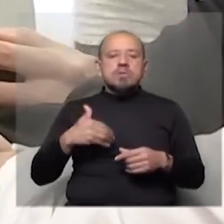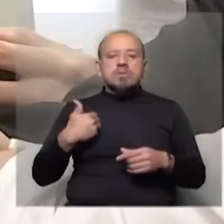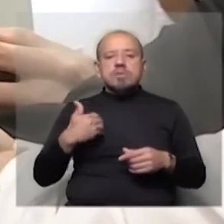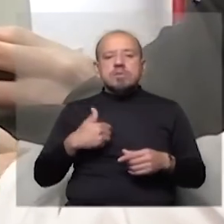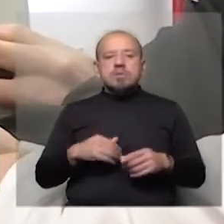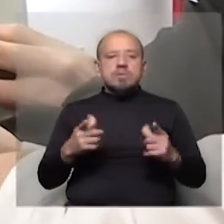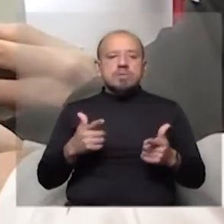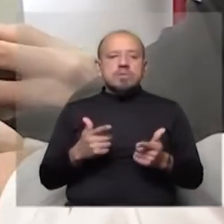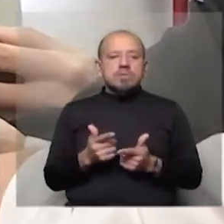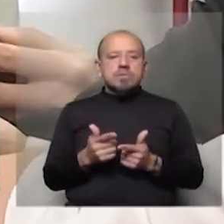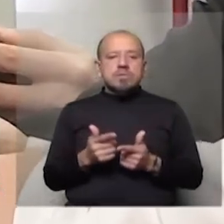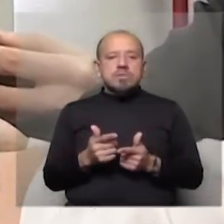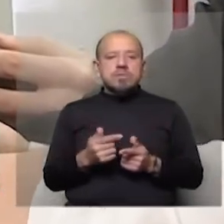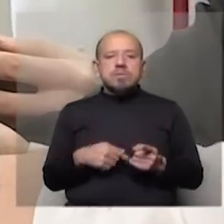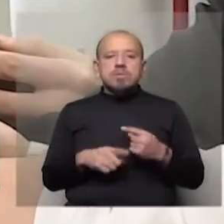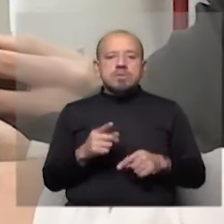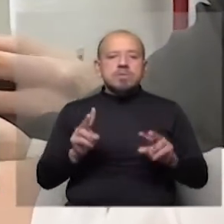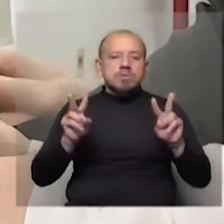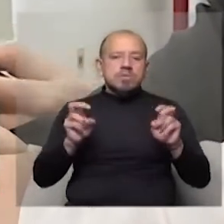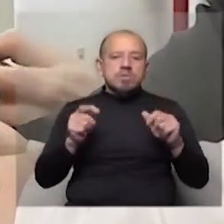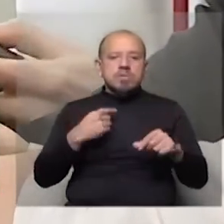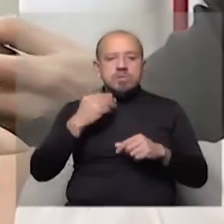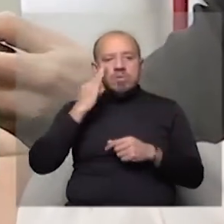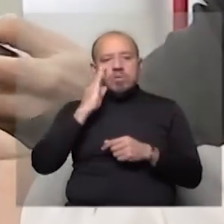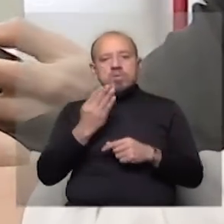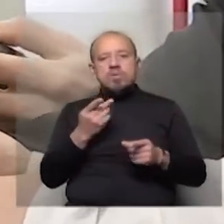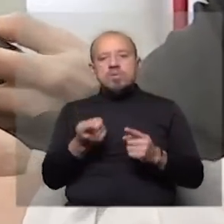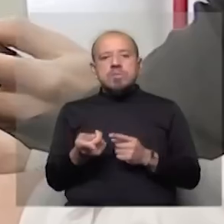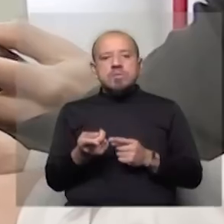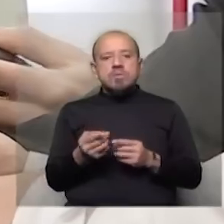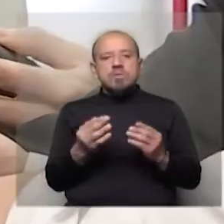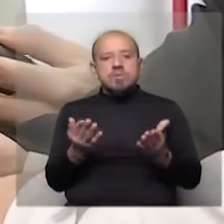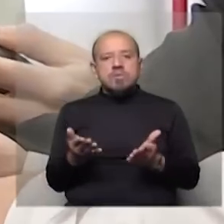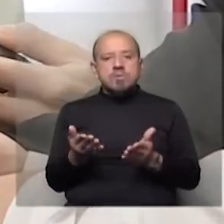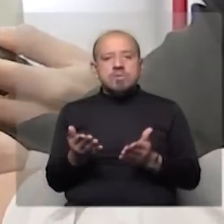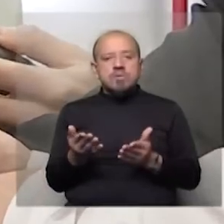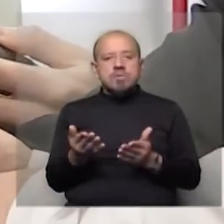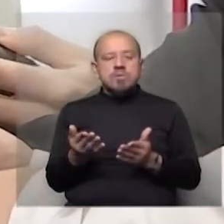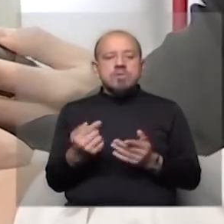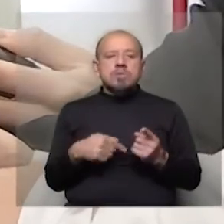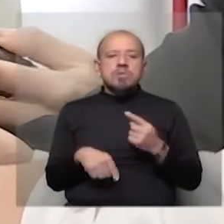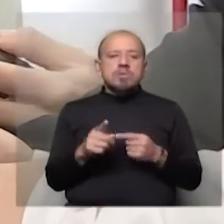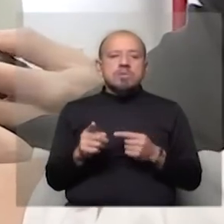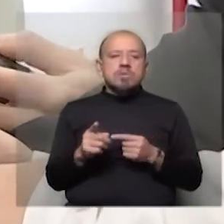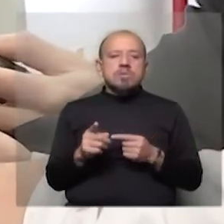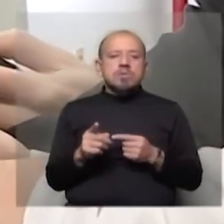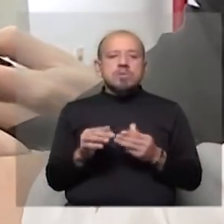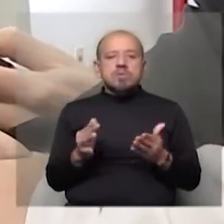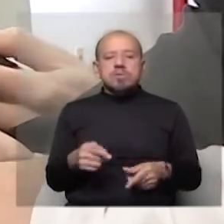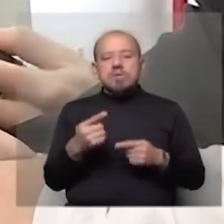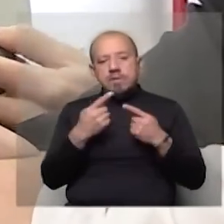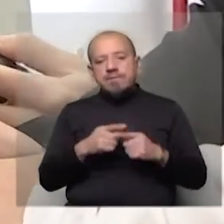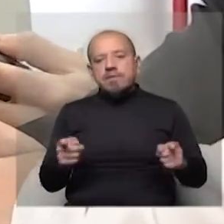Con qué darle no Eso me parece que es un tema que todos reconocemos es decir por más medidas que tomemos La diferencia